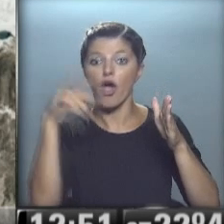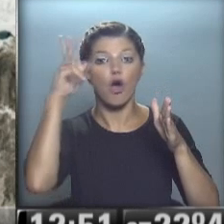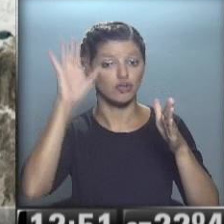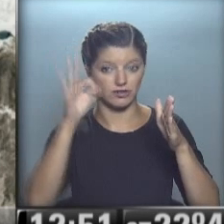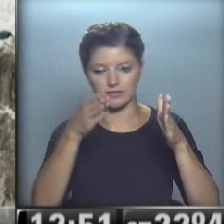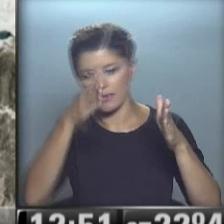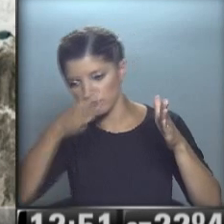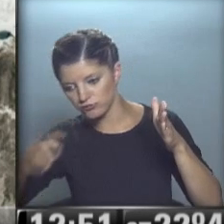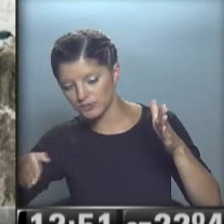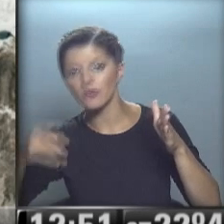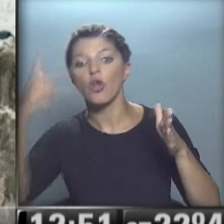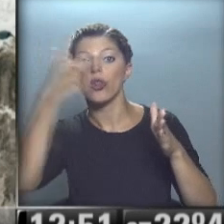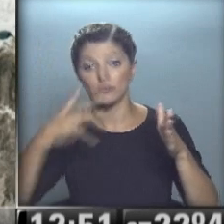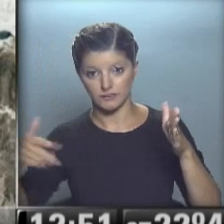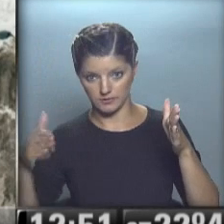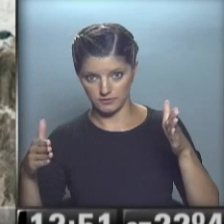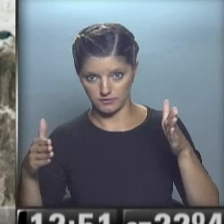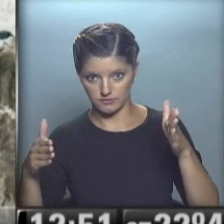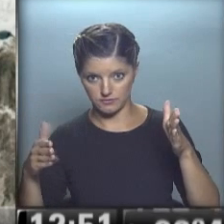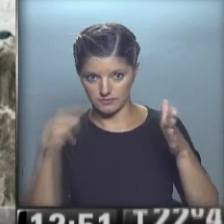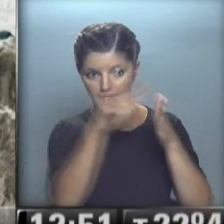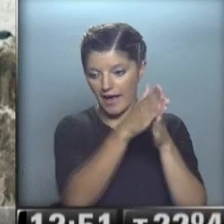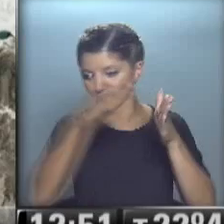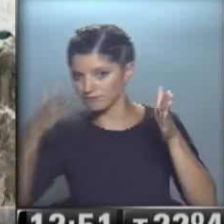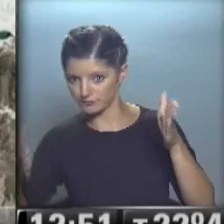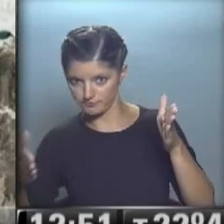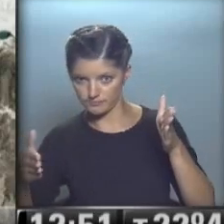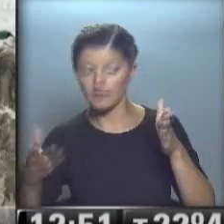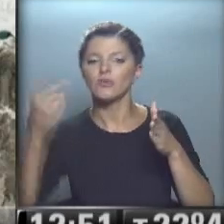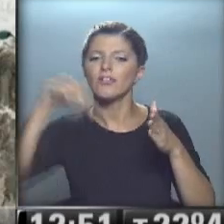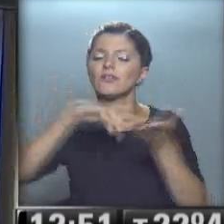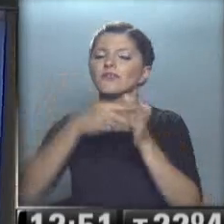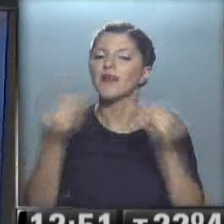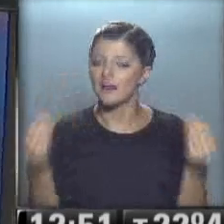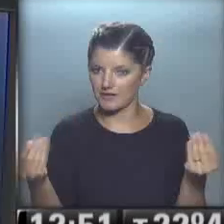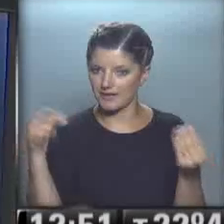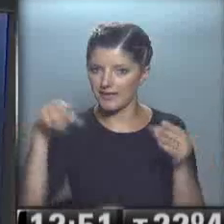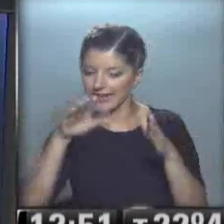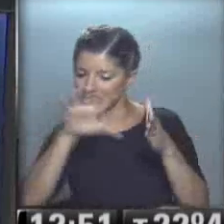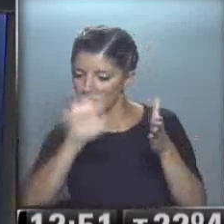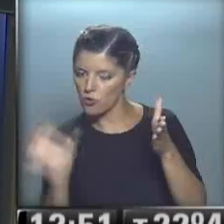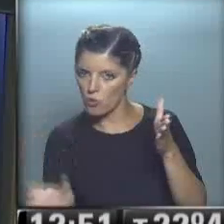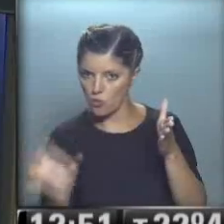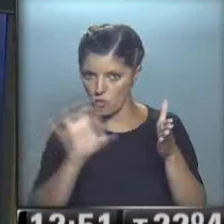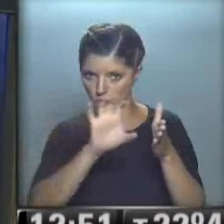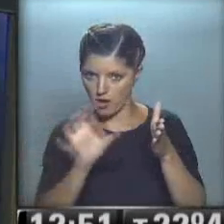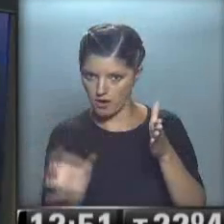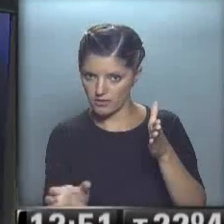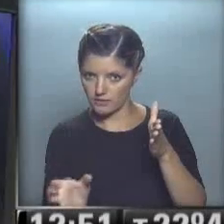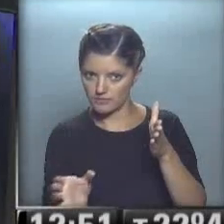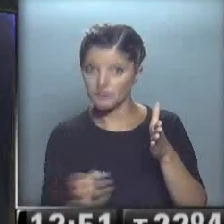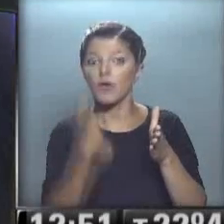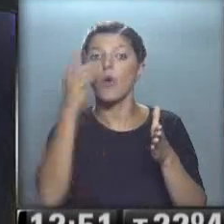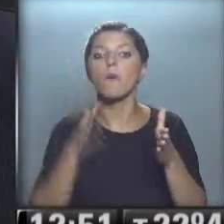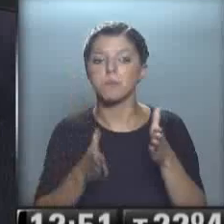millas que le corresponde qué qué implica esto Esta zona es muy rica en un en una en un tipo de